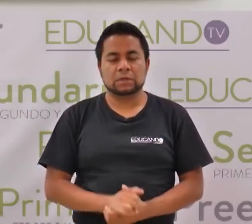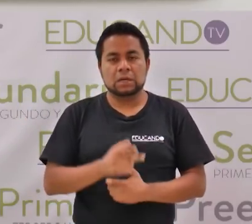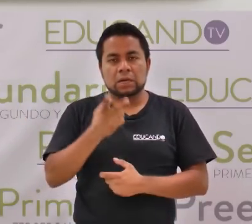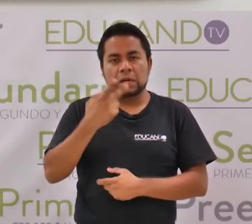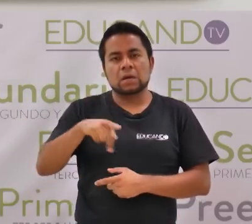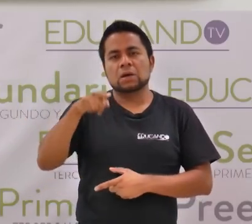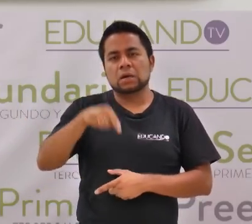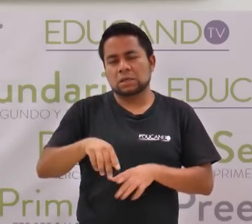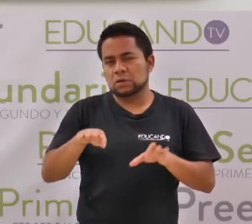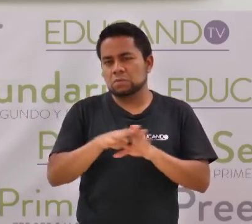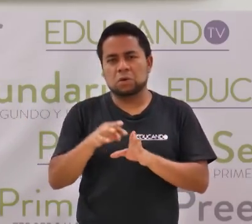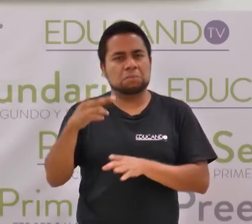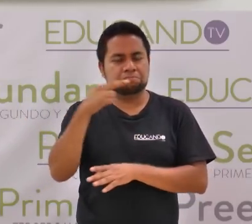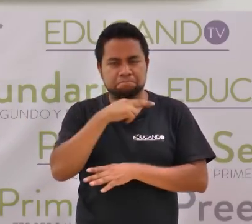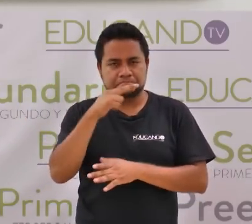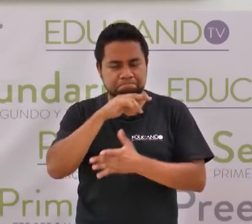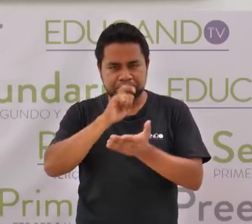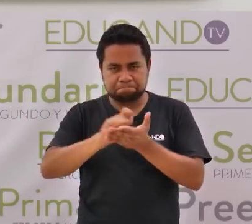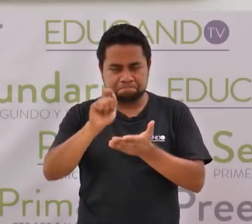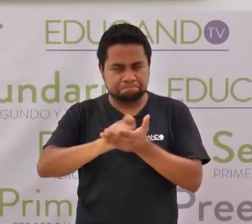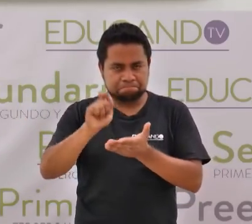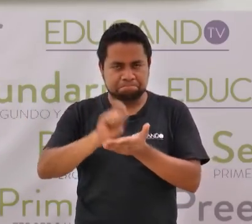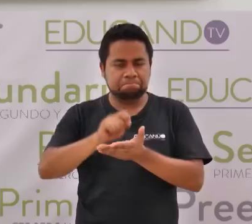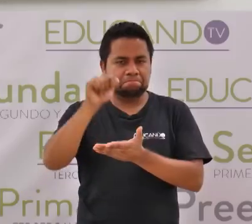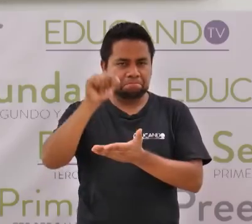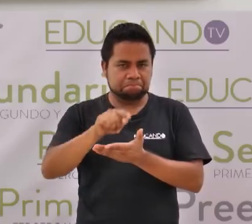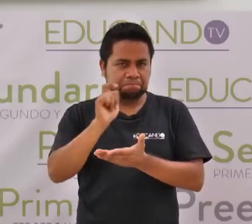Pero vamos a hacer una rápidamente aquí.